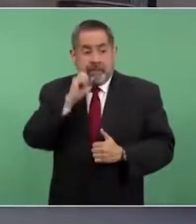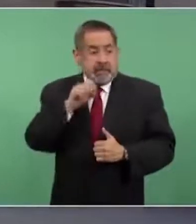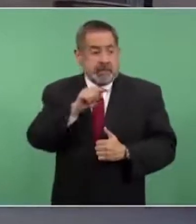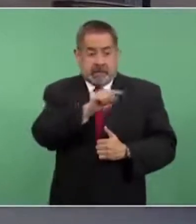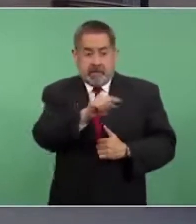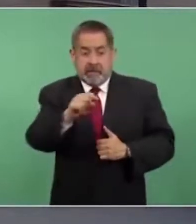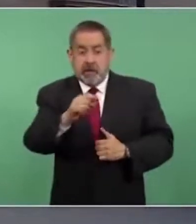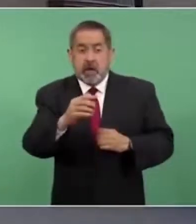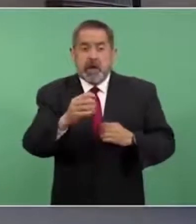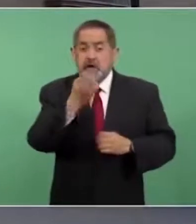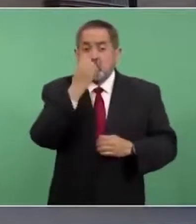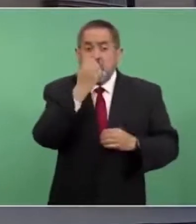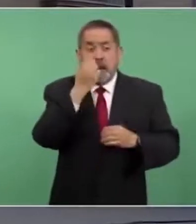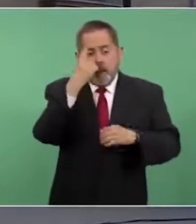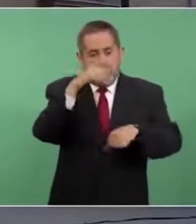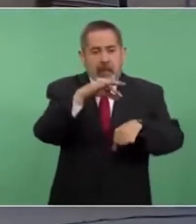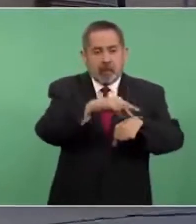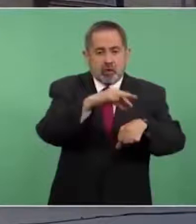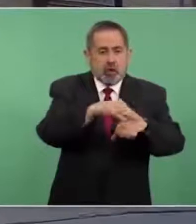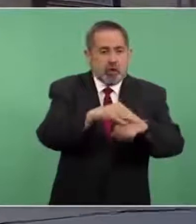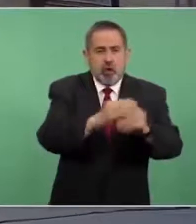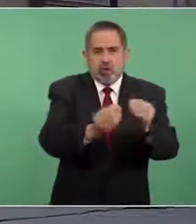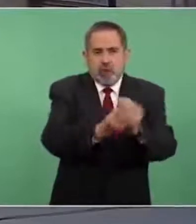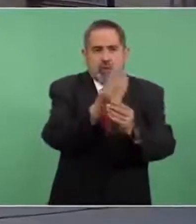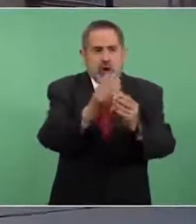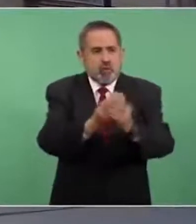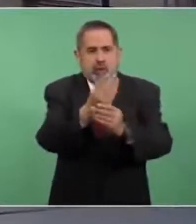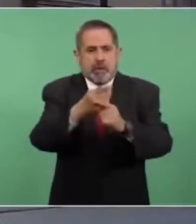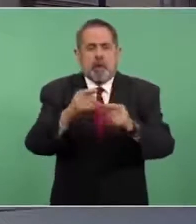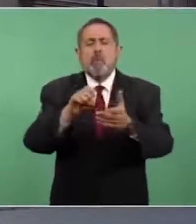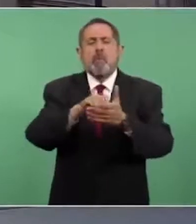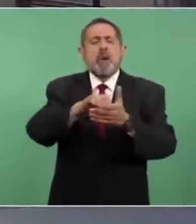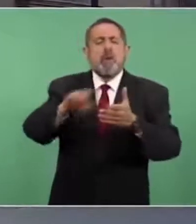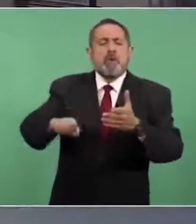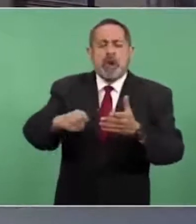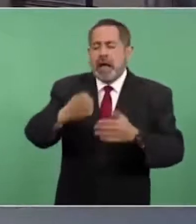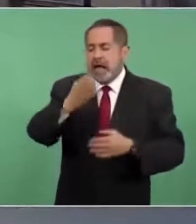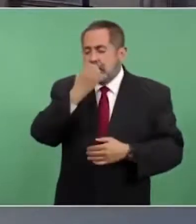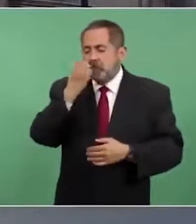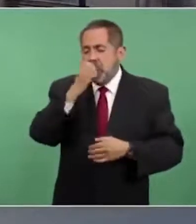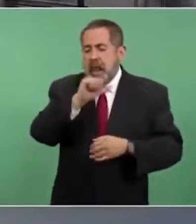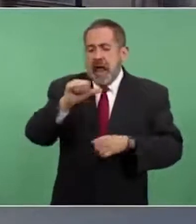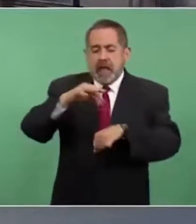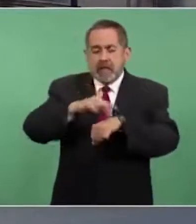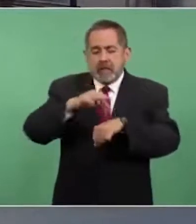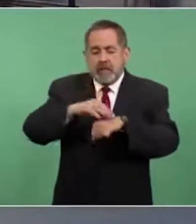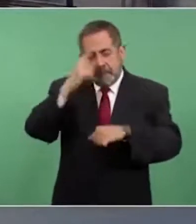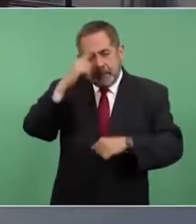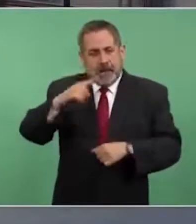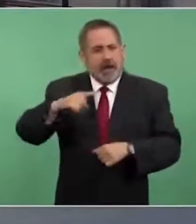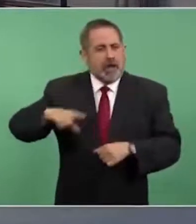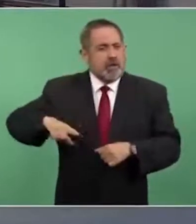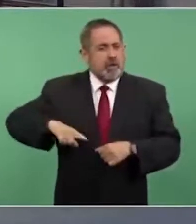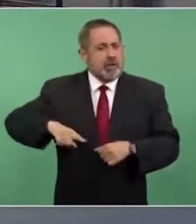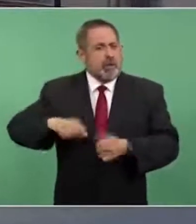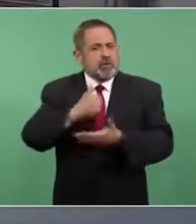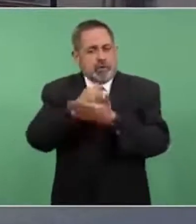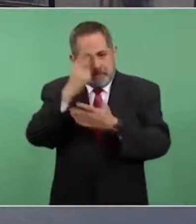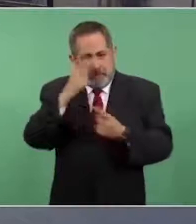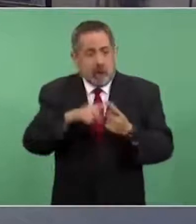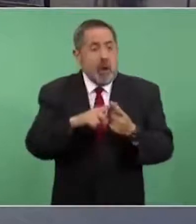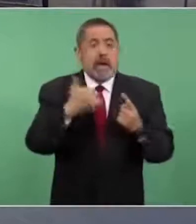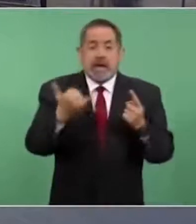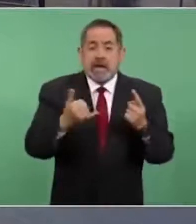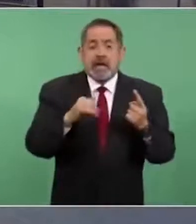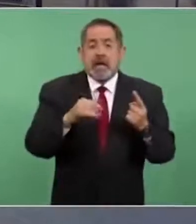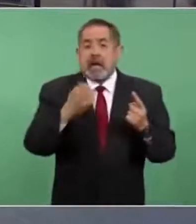medicina, como la Escuela de Medicina del Gobierno de la Ciudad de México y las 40